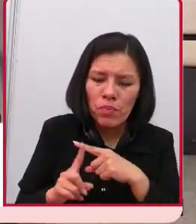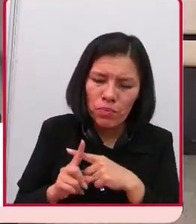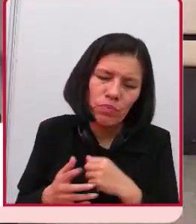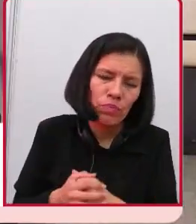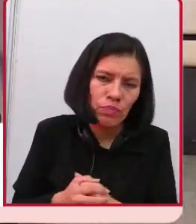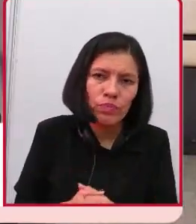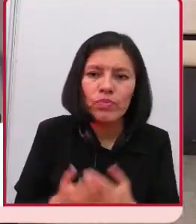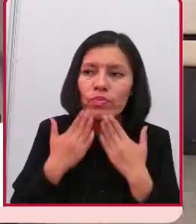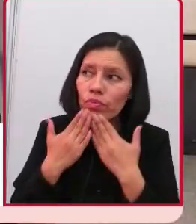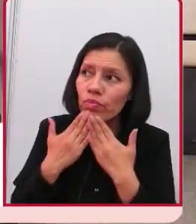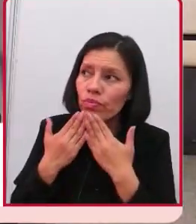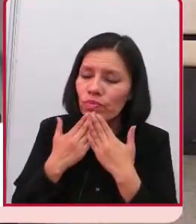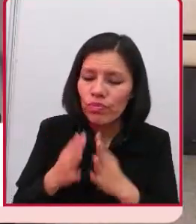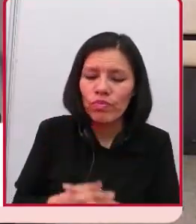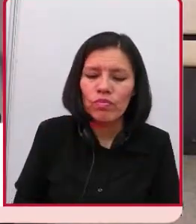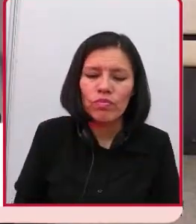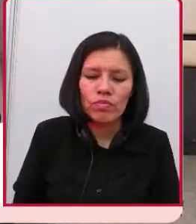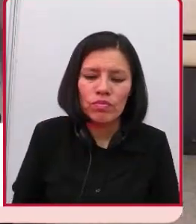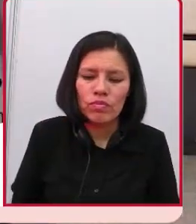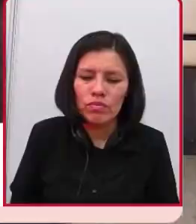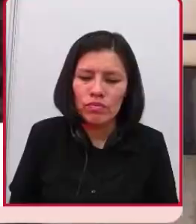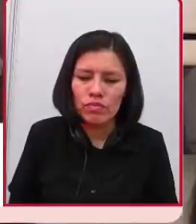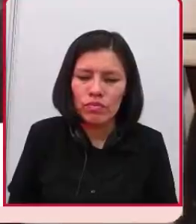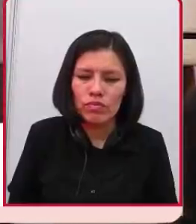gracias. Gracias. Permiso.